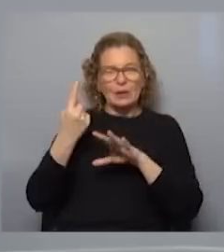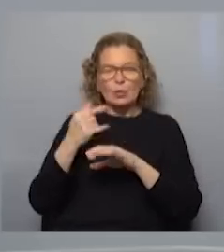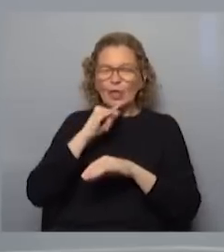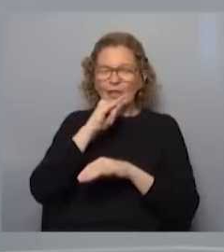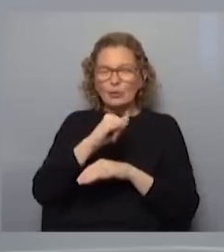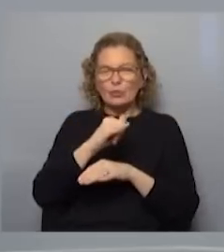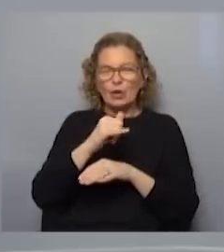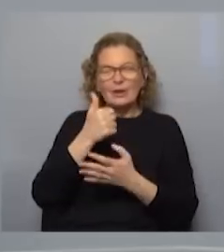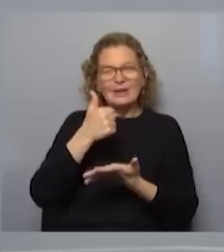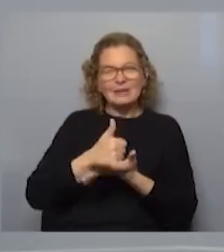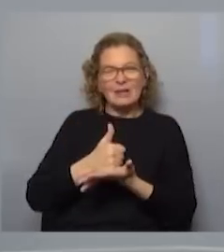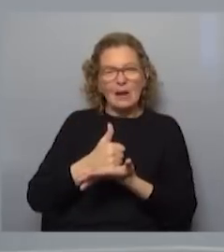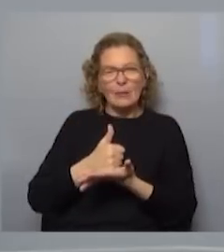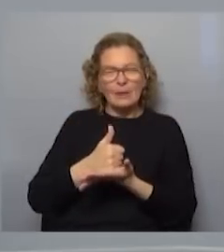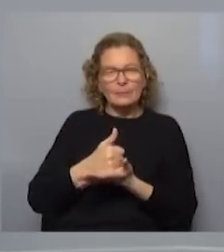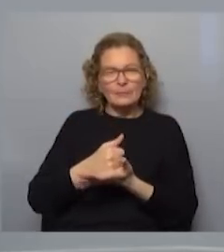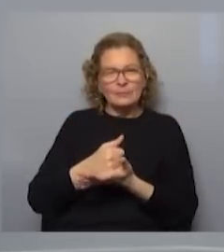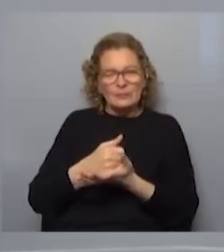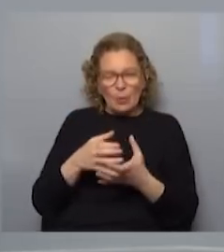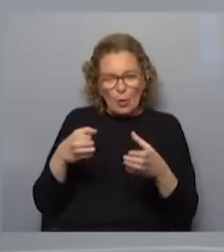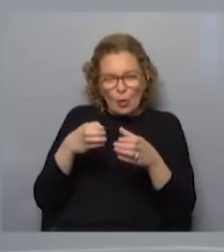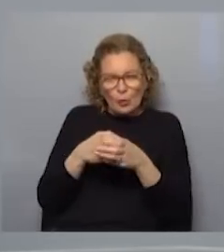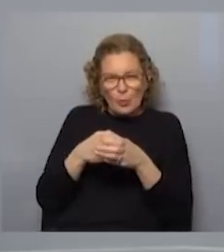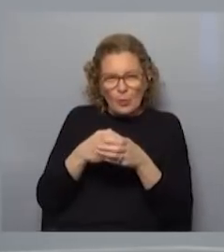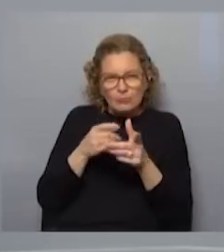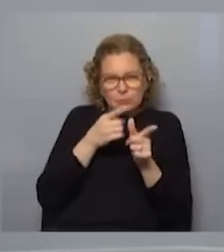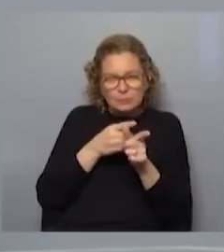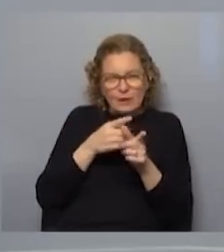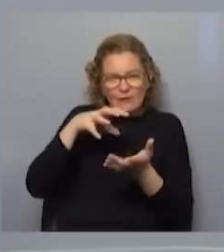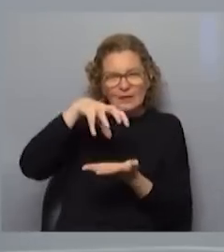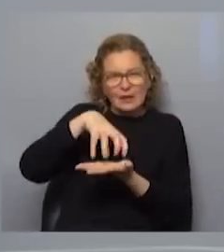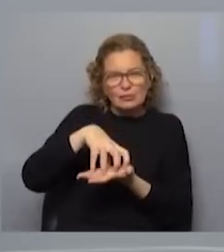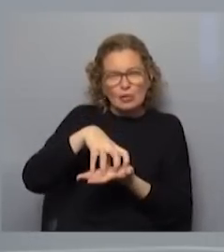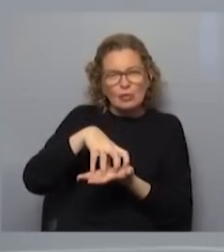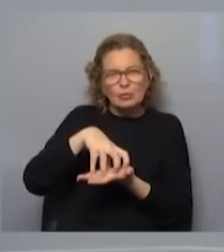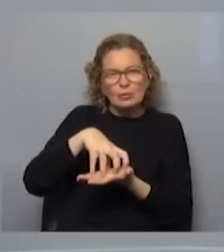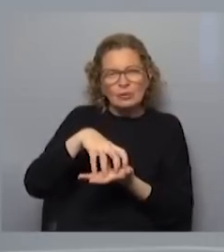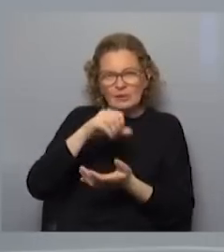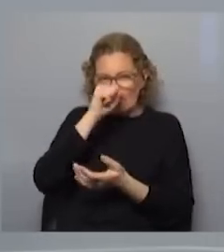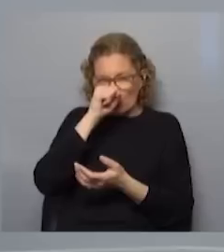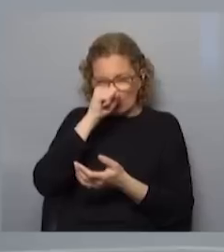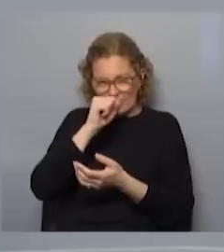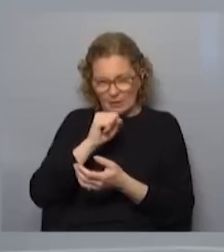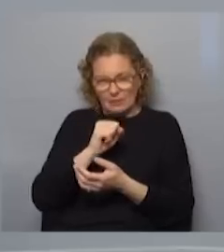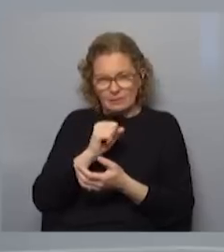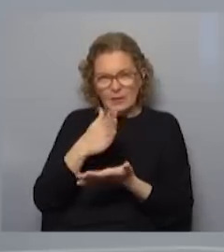la existencia de un engranaje de espionaje en el batallón de ingenieros de Florida quién estaba a